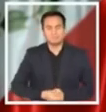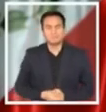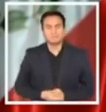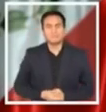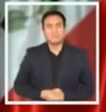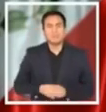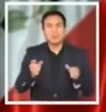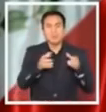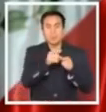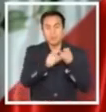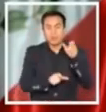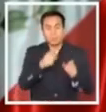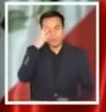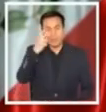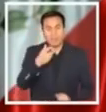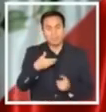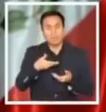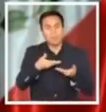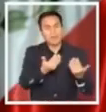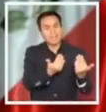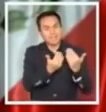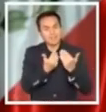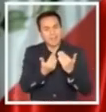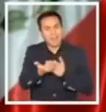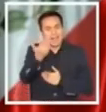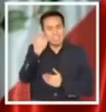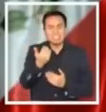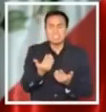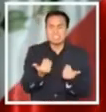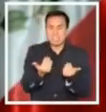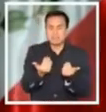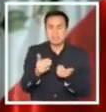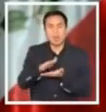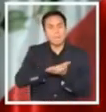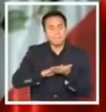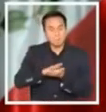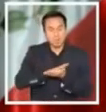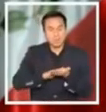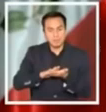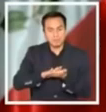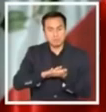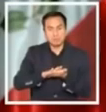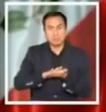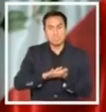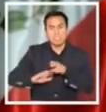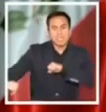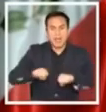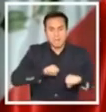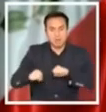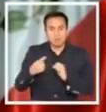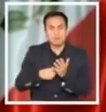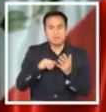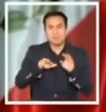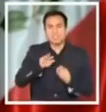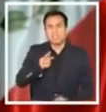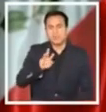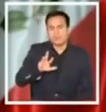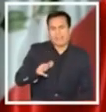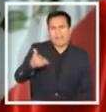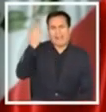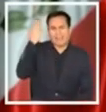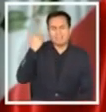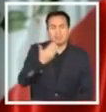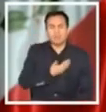El pueblo mexicano nos tendió una mano de ayuda cuando lo hemos necesitado. Por ejemplo, en el terremoto de 1939,